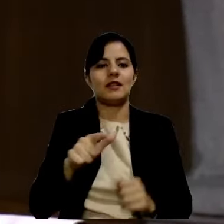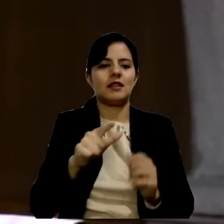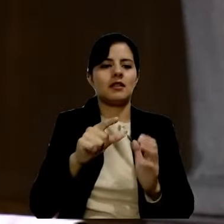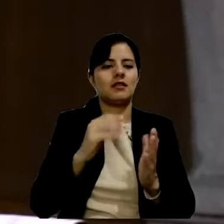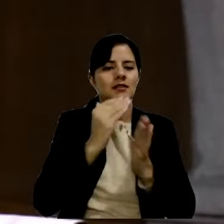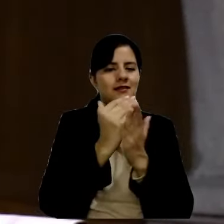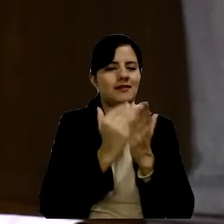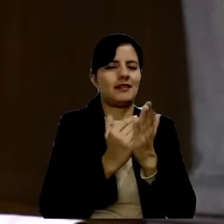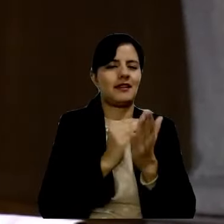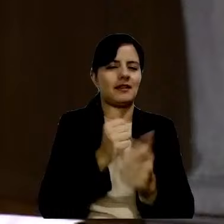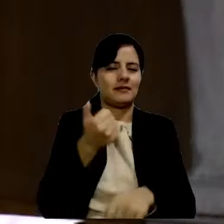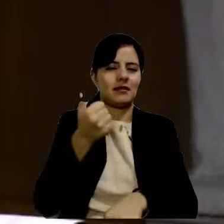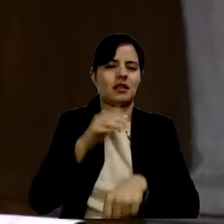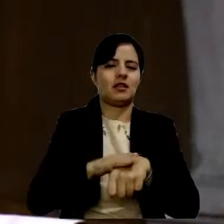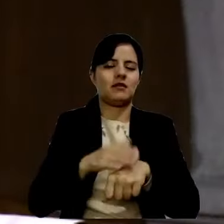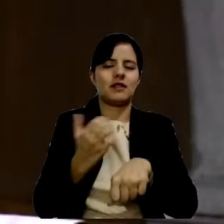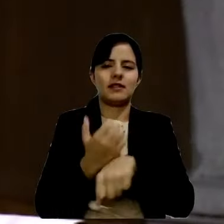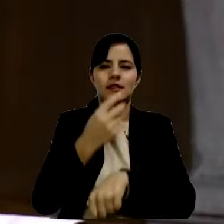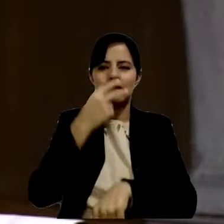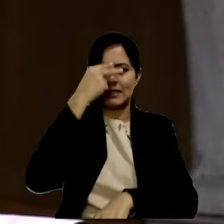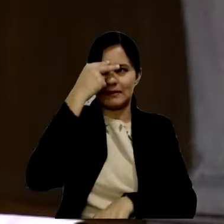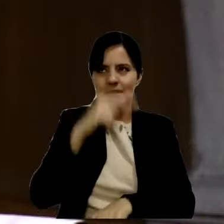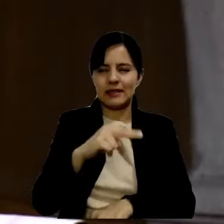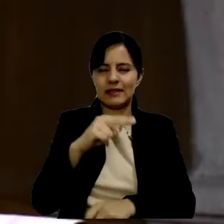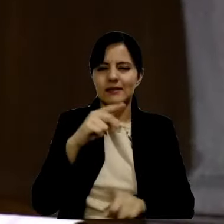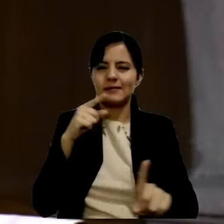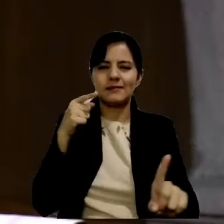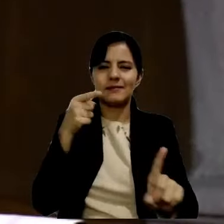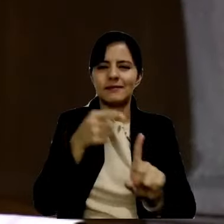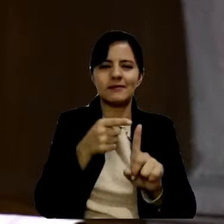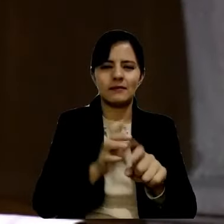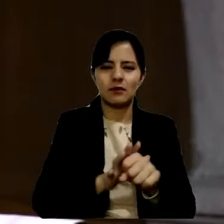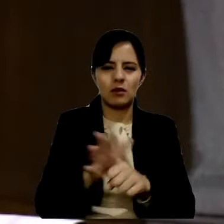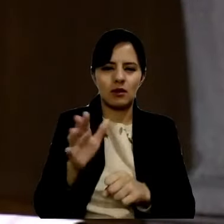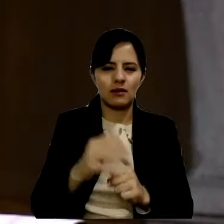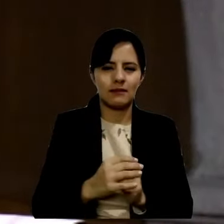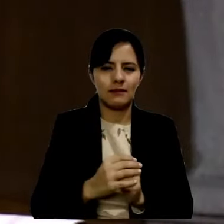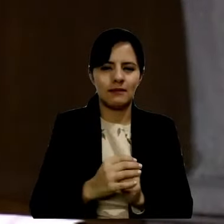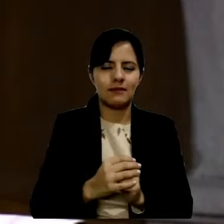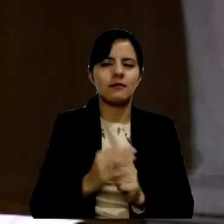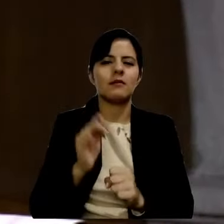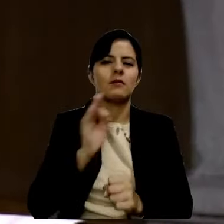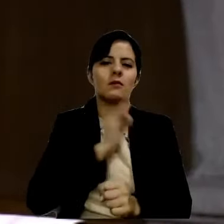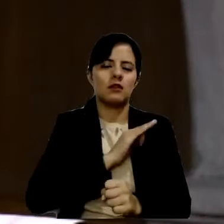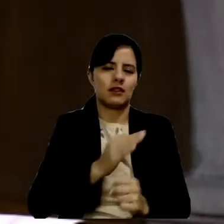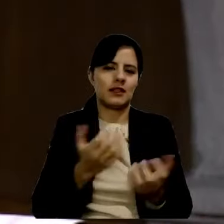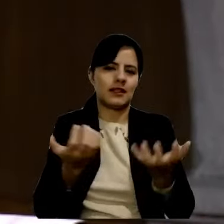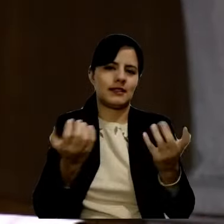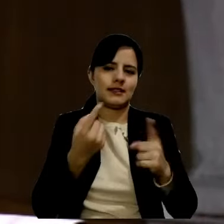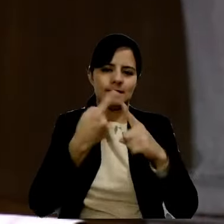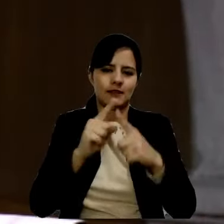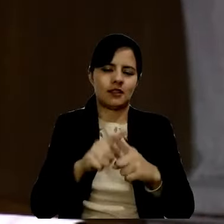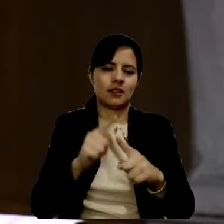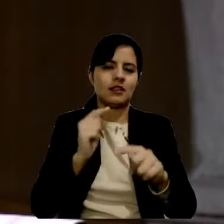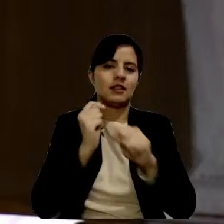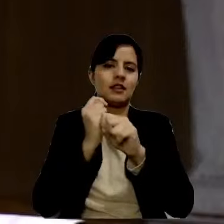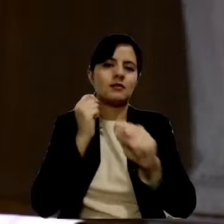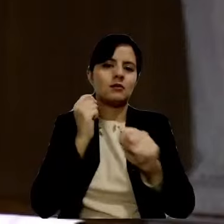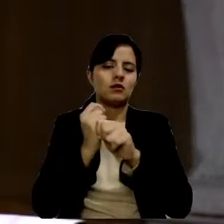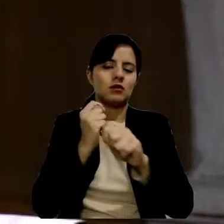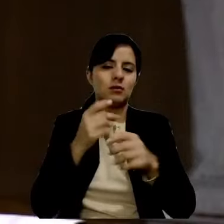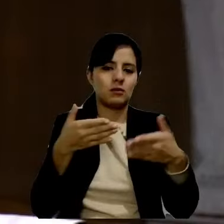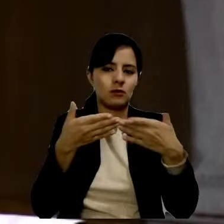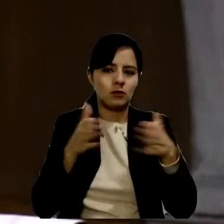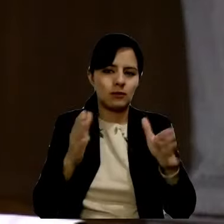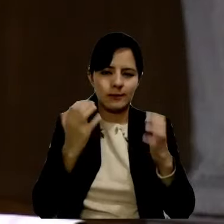del estado de de México con la finalidad de llevar a cabo las concesiones de transporte público a través